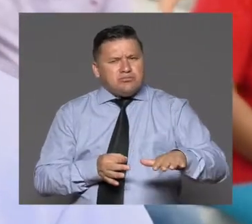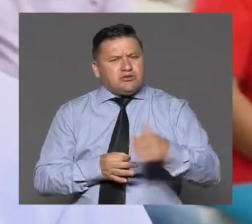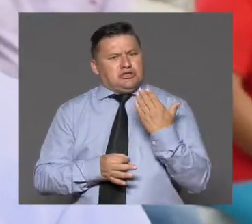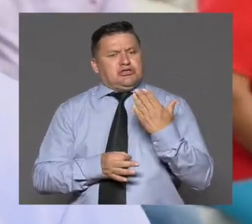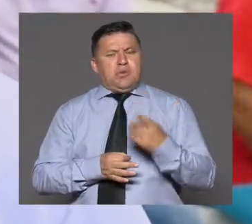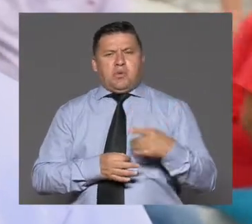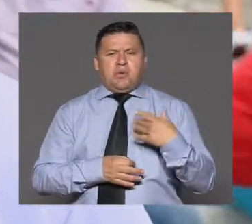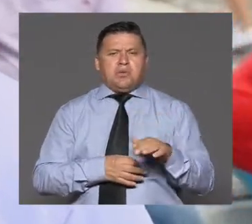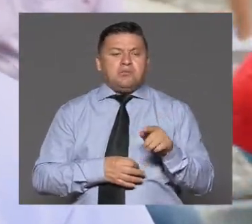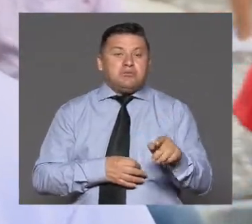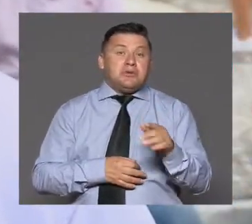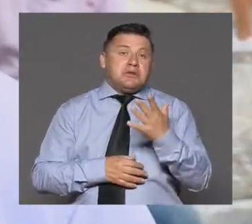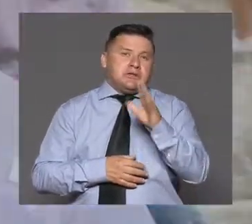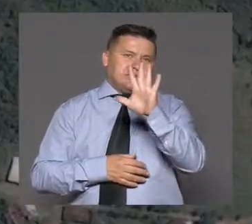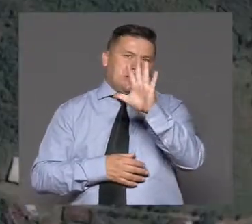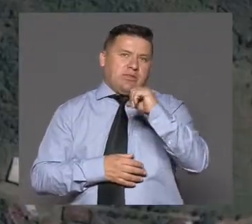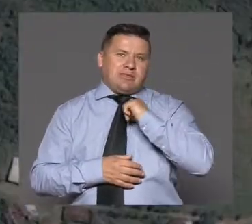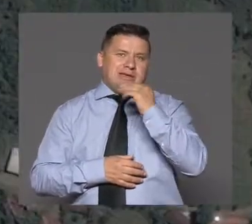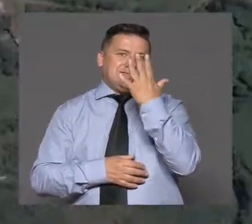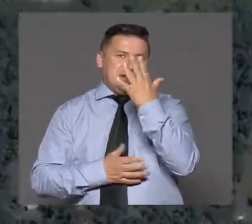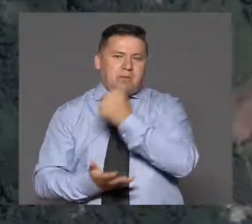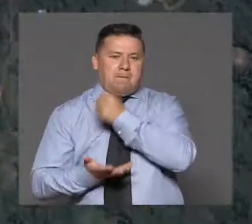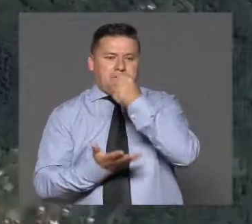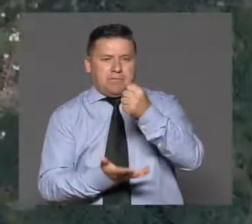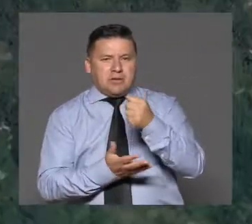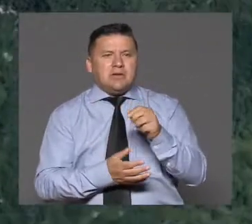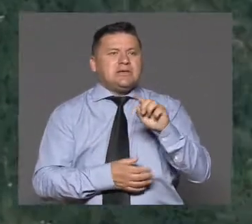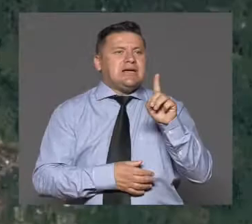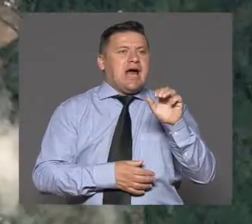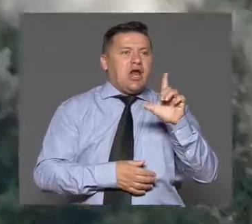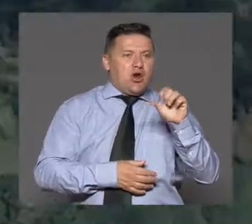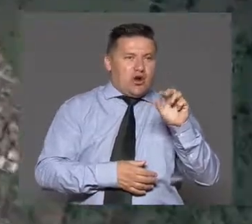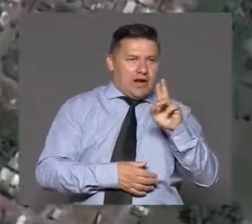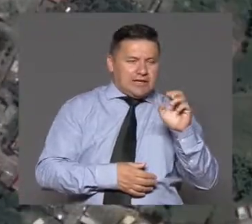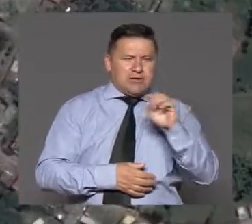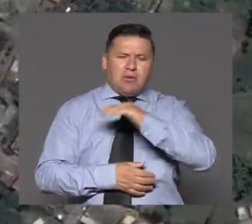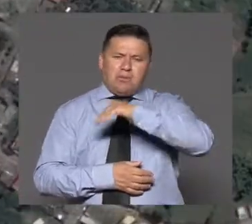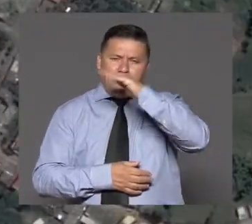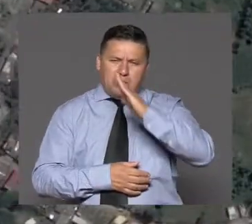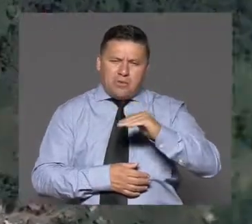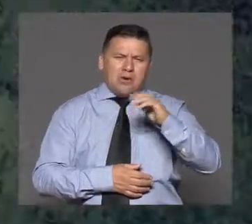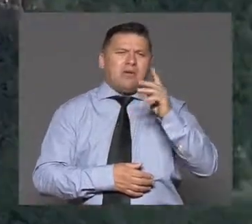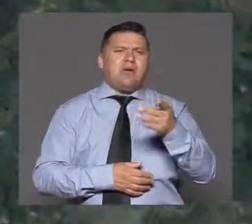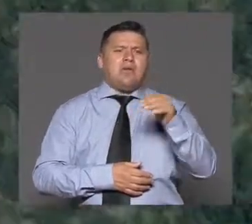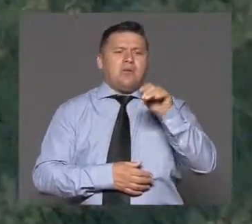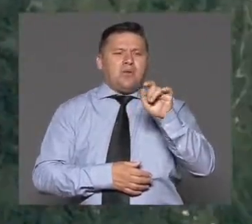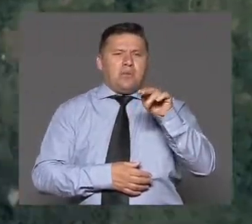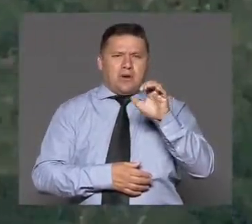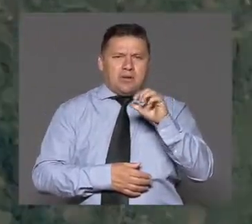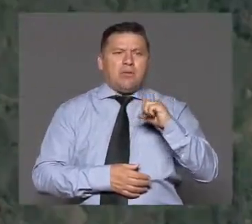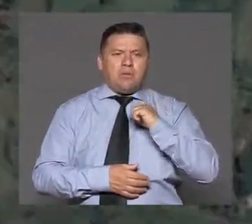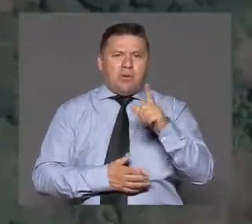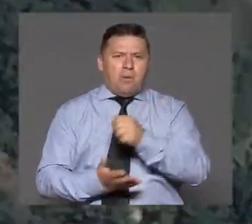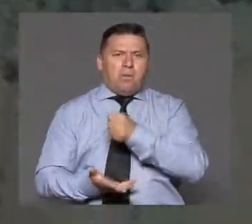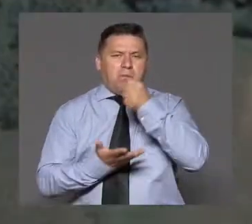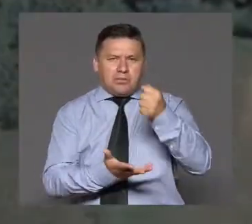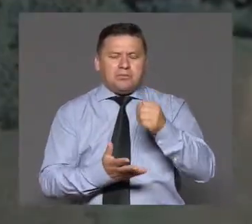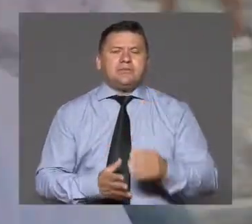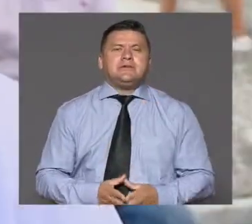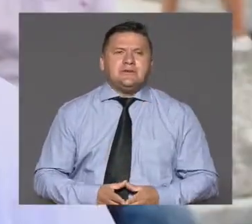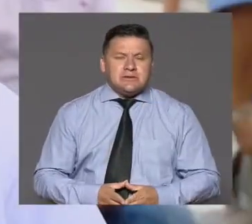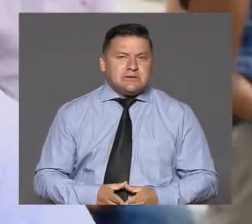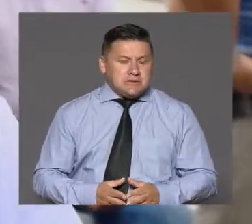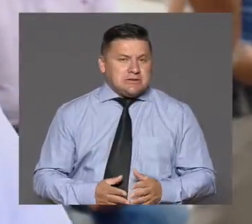estaríamos hablando de 5 presupuestos, ¿sí? San Lorenzo, La Montaña, Cañamomo y Bonafón tienen presupuestos.